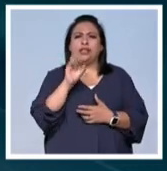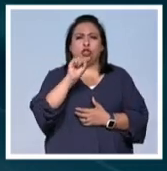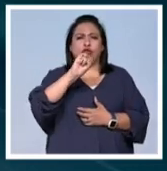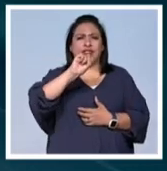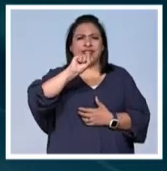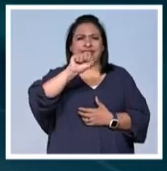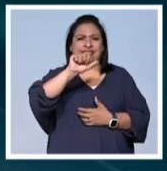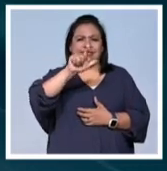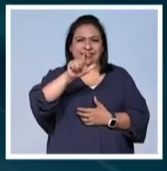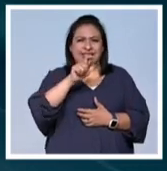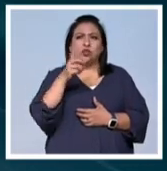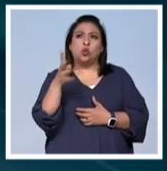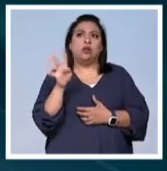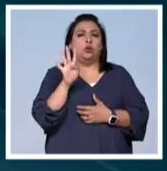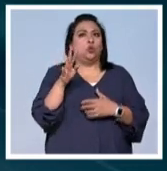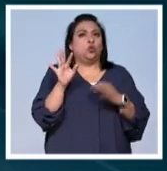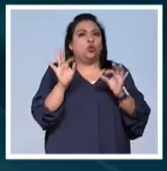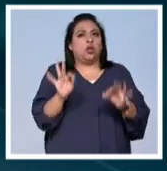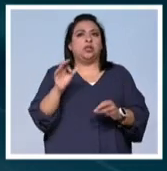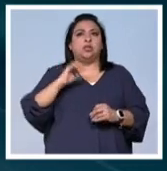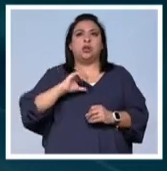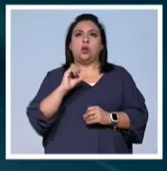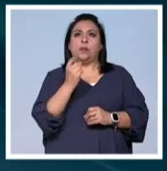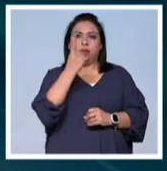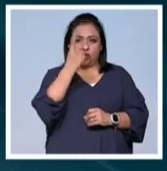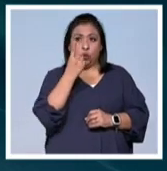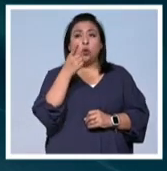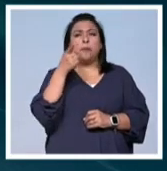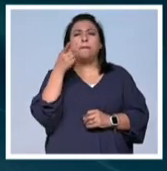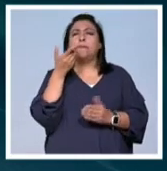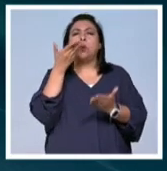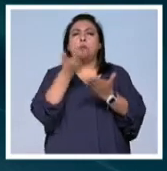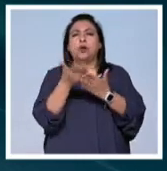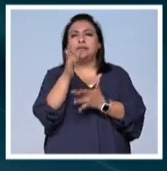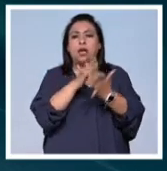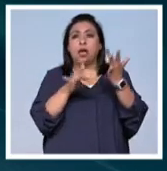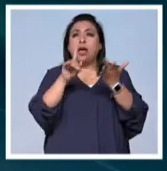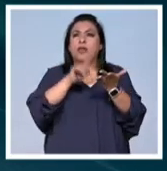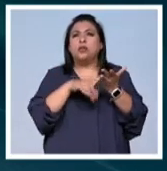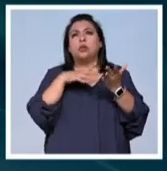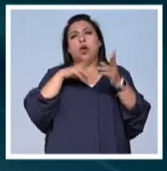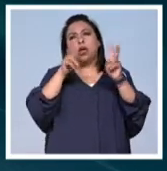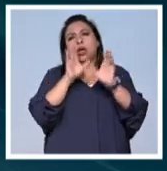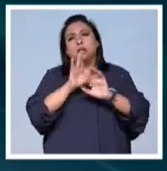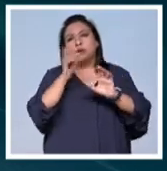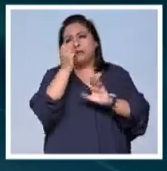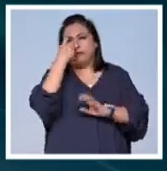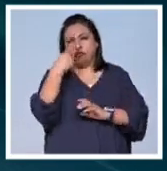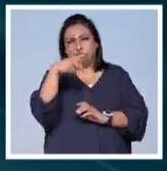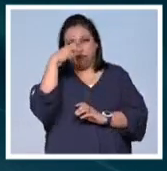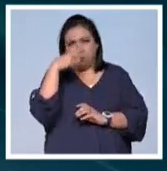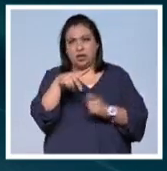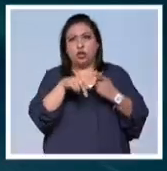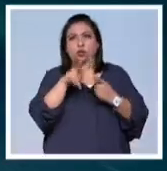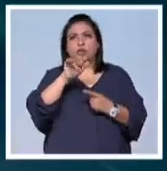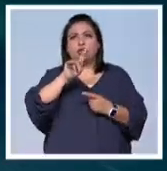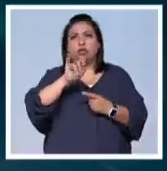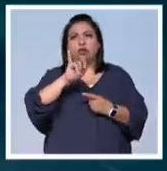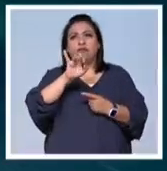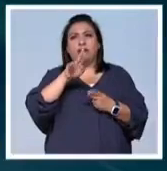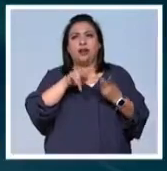saxofones Cuarteto por excelencia del siglo XXI su propuesta discográfica contiene temas de los compositores mexicanos Víctor